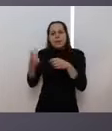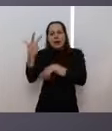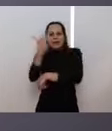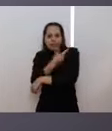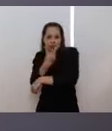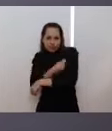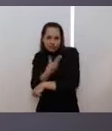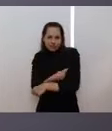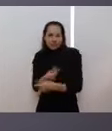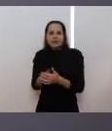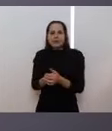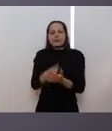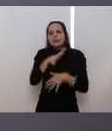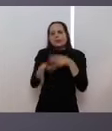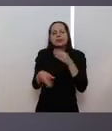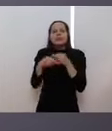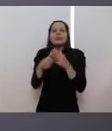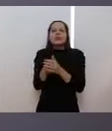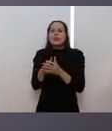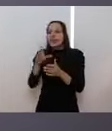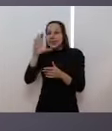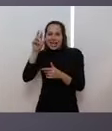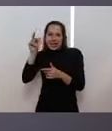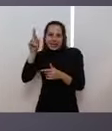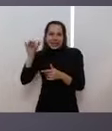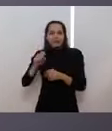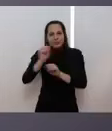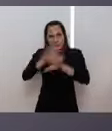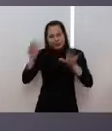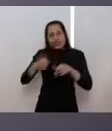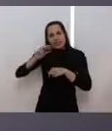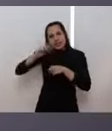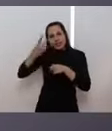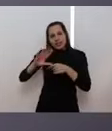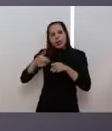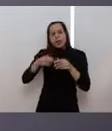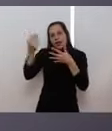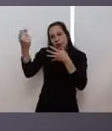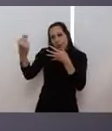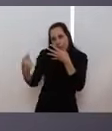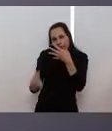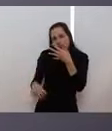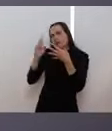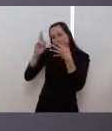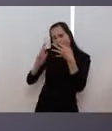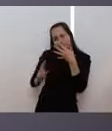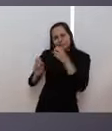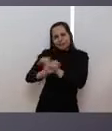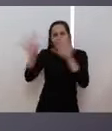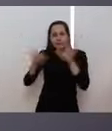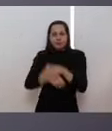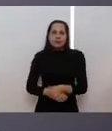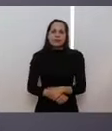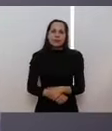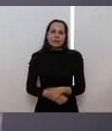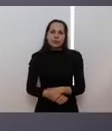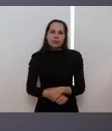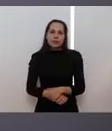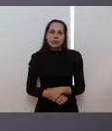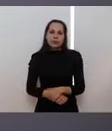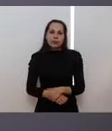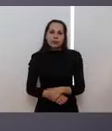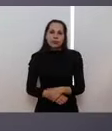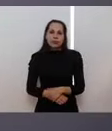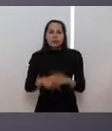aragón y de clarines orjuela gutiérrez por supuesto que en la segunda parte de la rendición de cuentas estaremos respondiendo a esas preguntas el